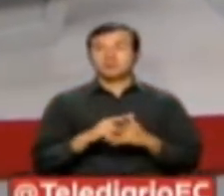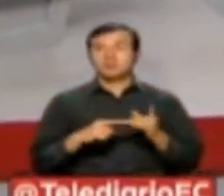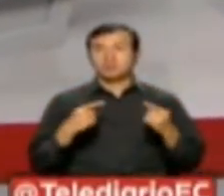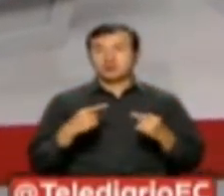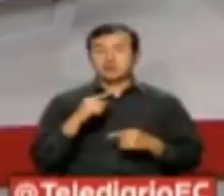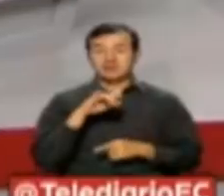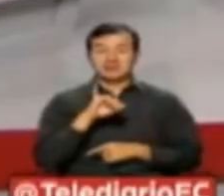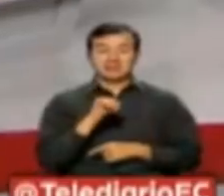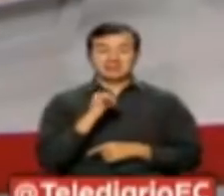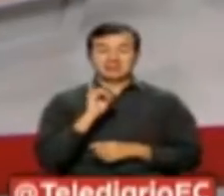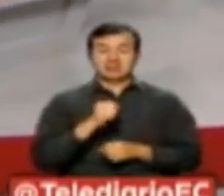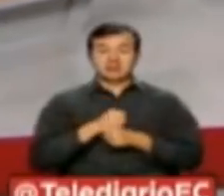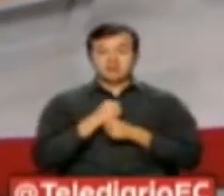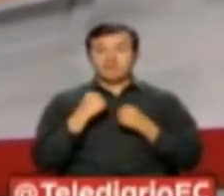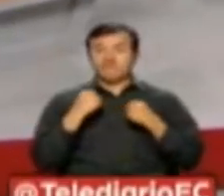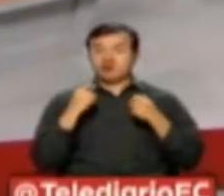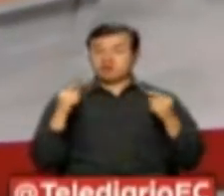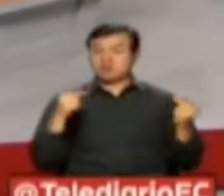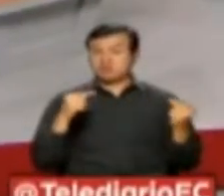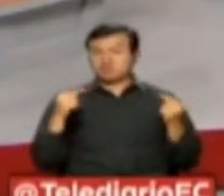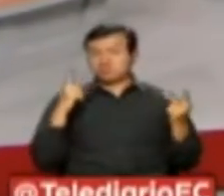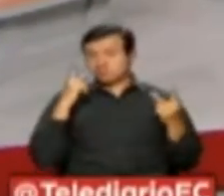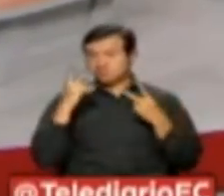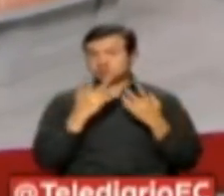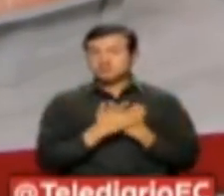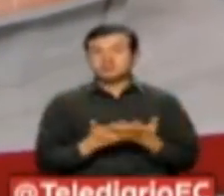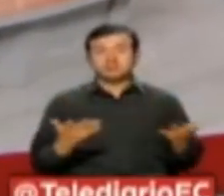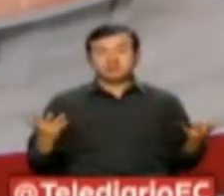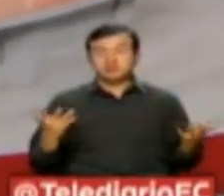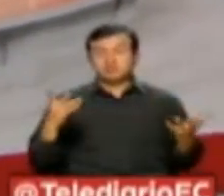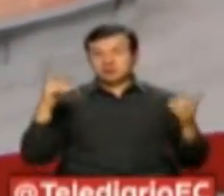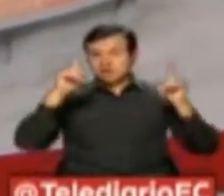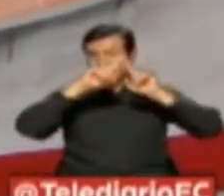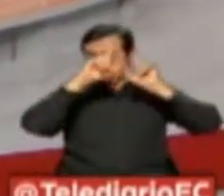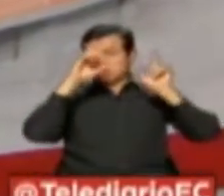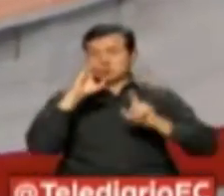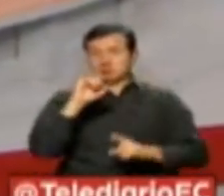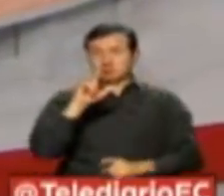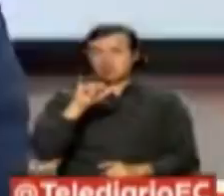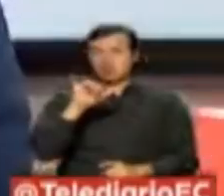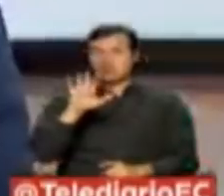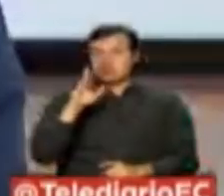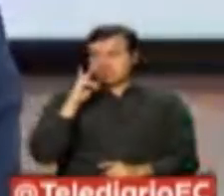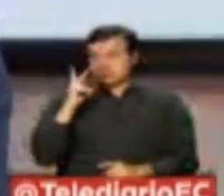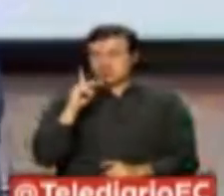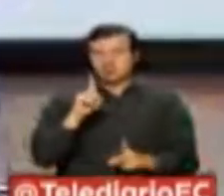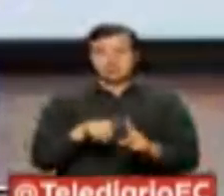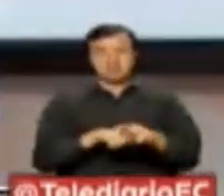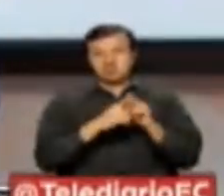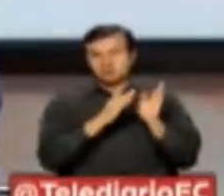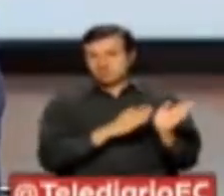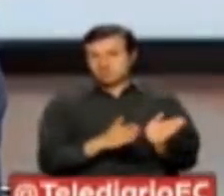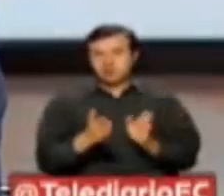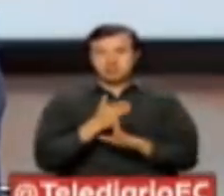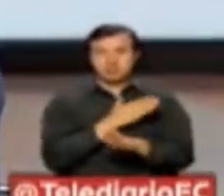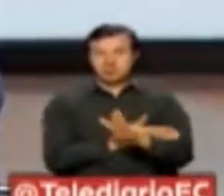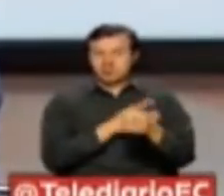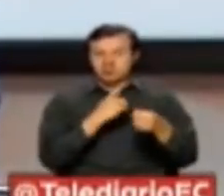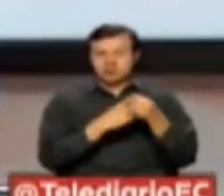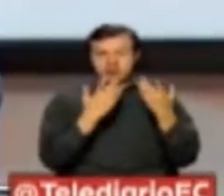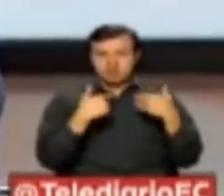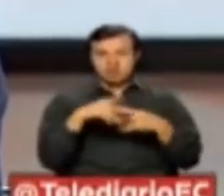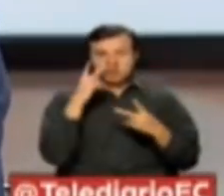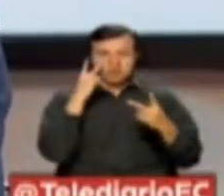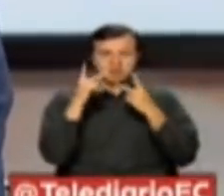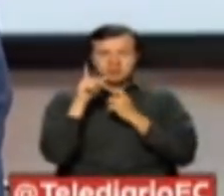jimmy jairalá que nos dicen los números de la encuestadora clic eduardo empecemos igual que lo hicimos en quitó con